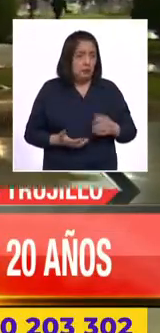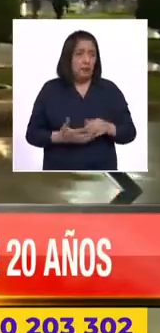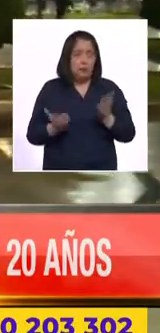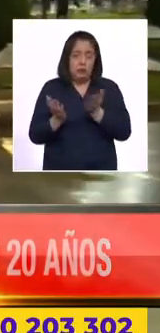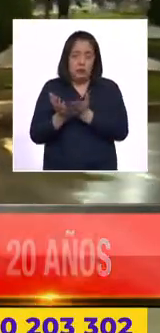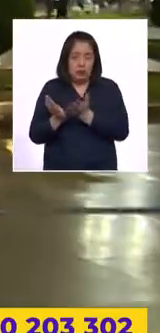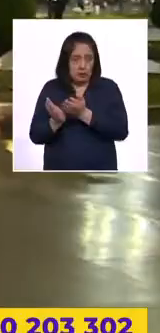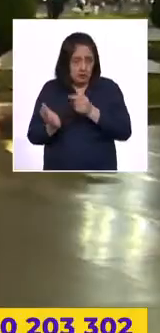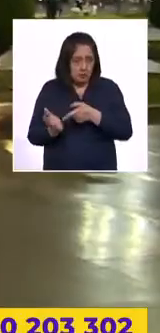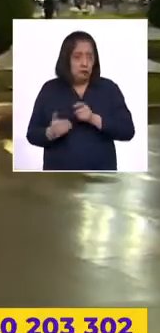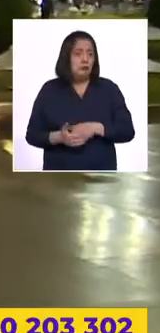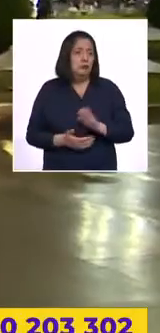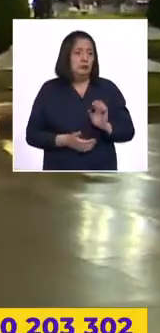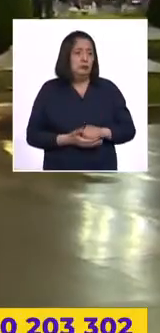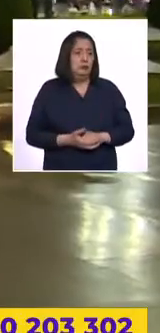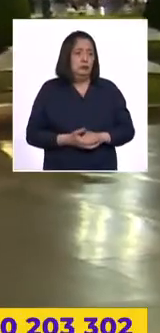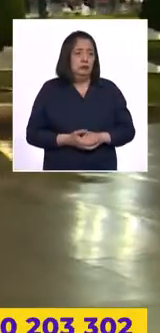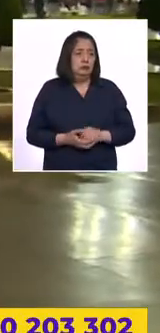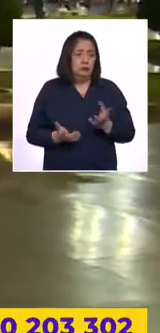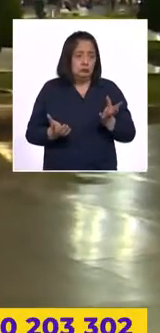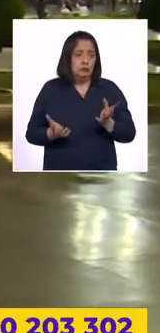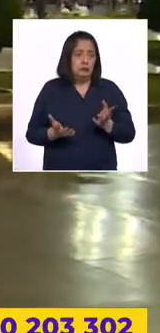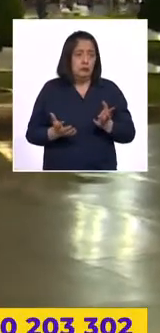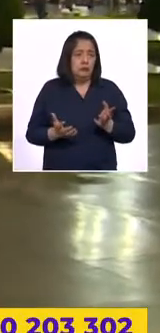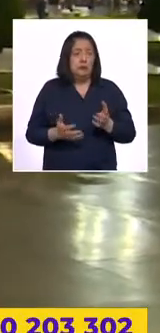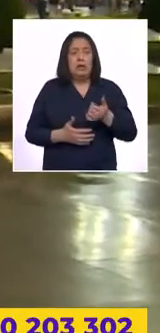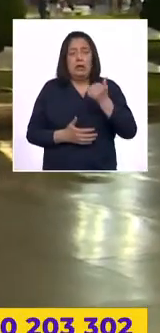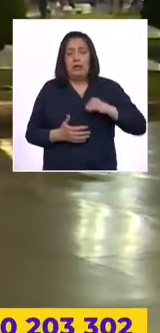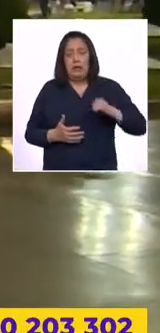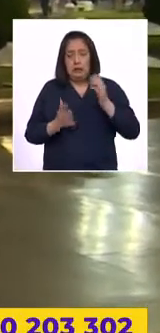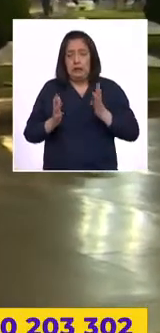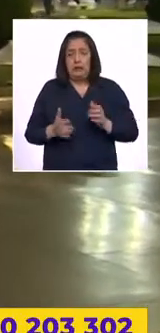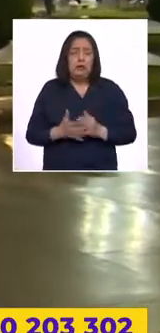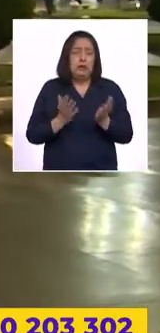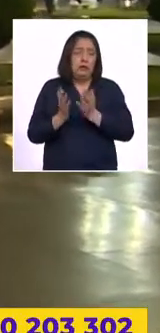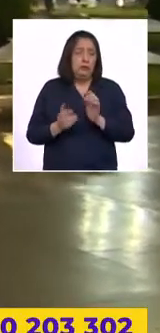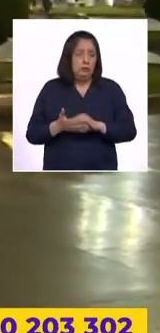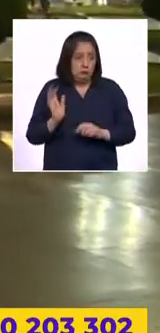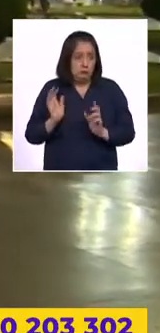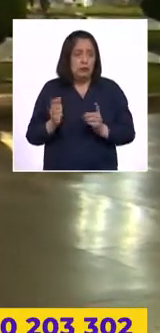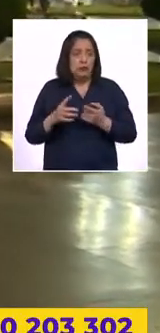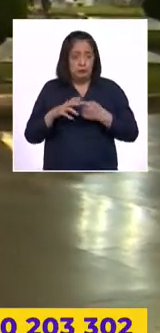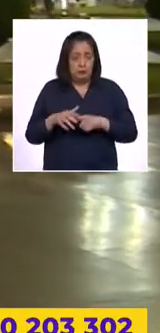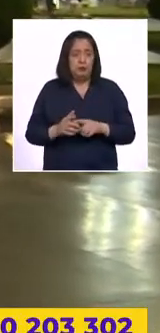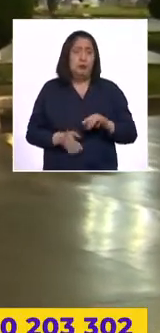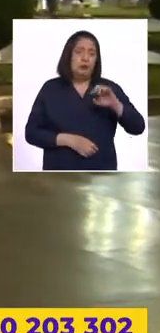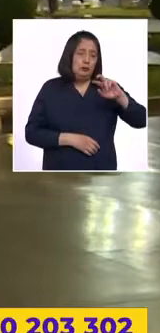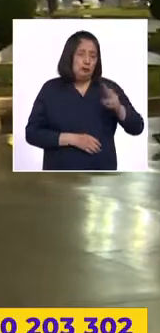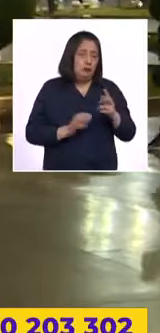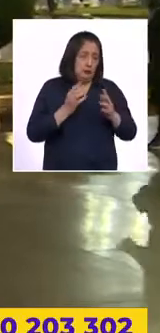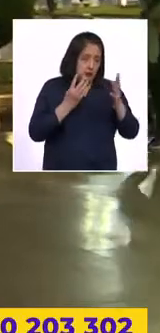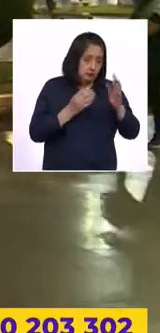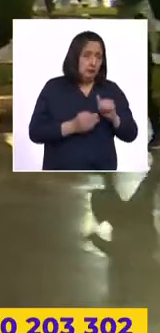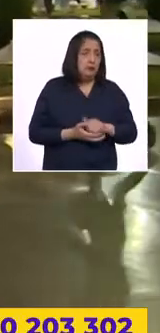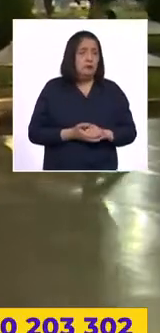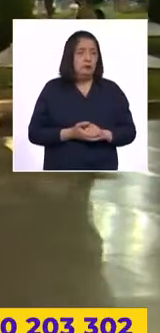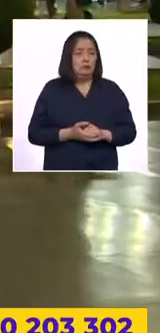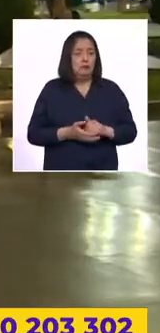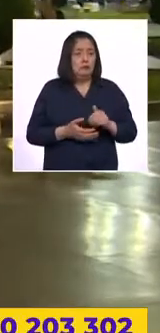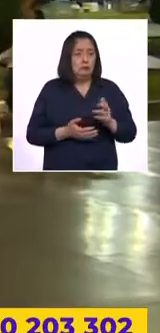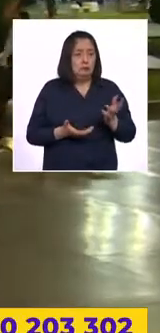hice un previo postulando para la alcaldía escolar. Lo inicié ya a partir del